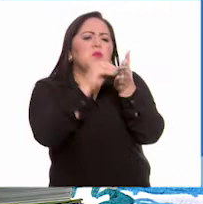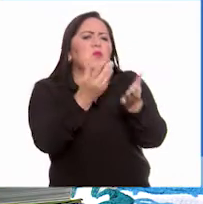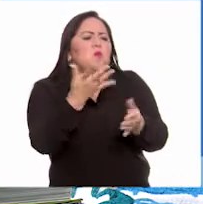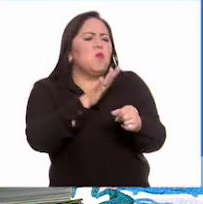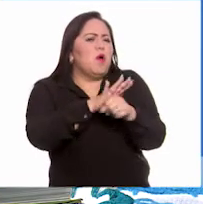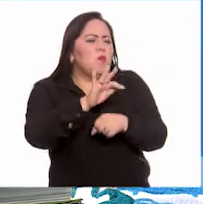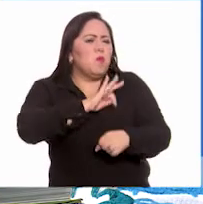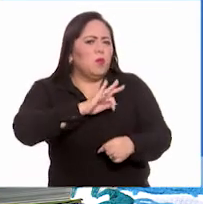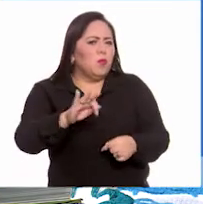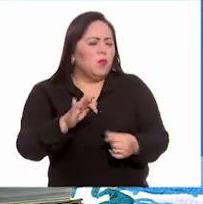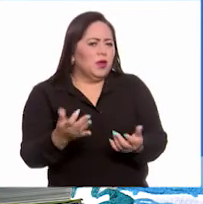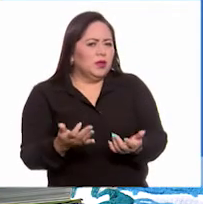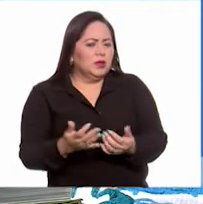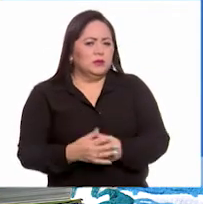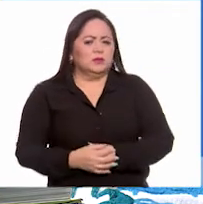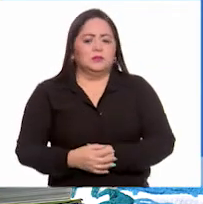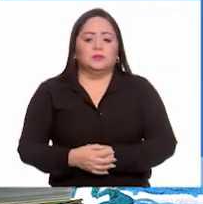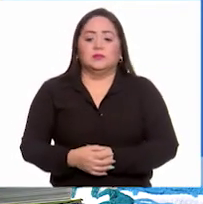abordar?